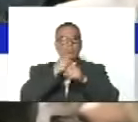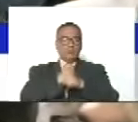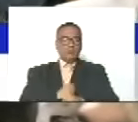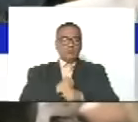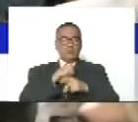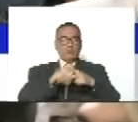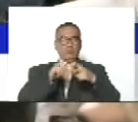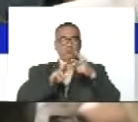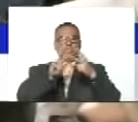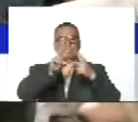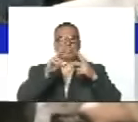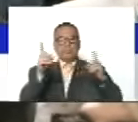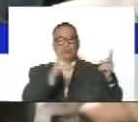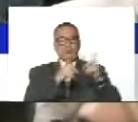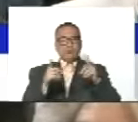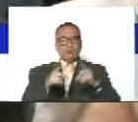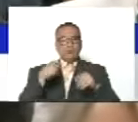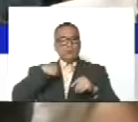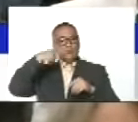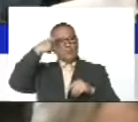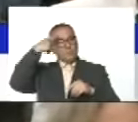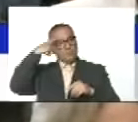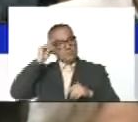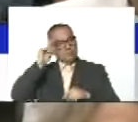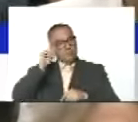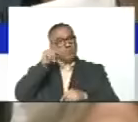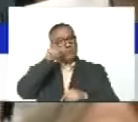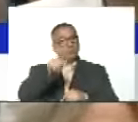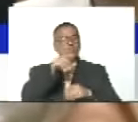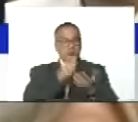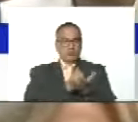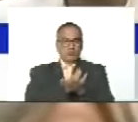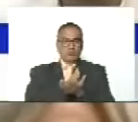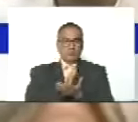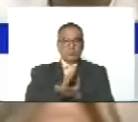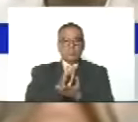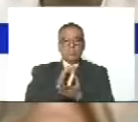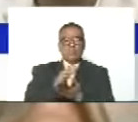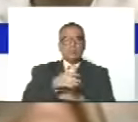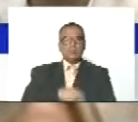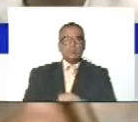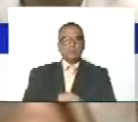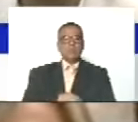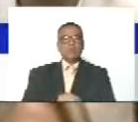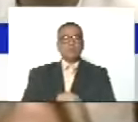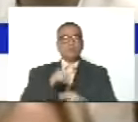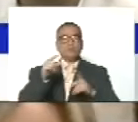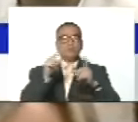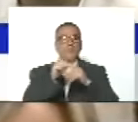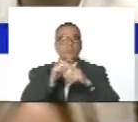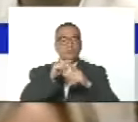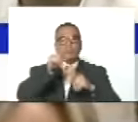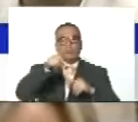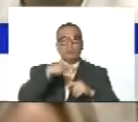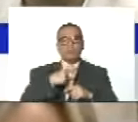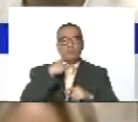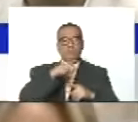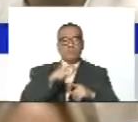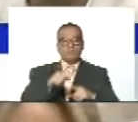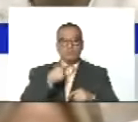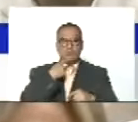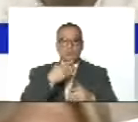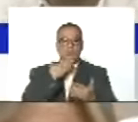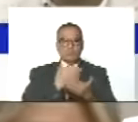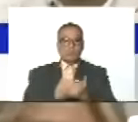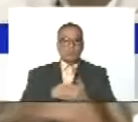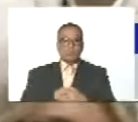la segunda discusión a ver si va en el camino en el que las palabras de Avelino indican.